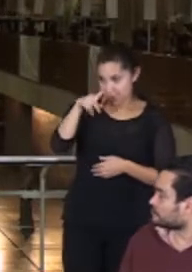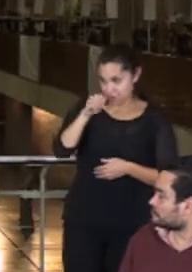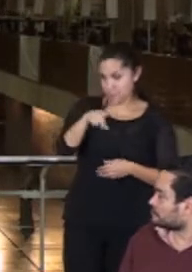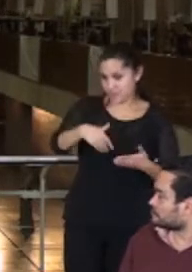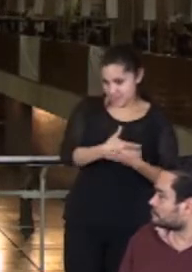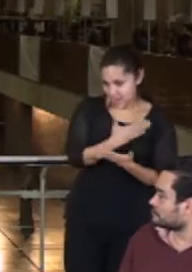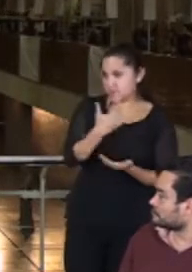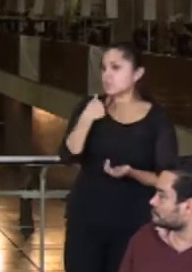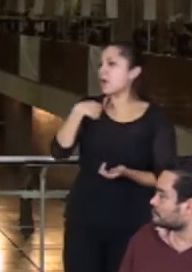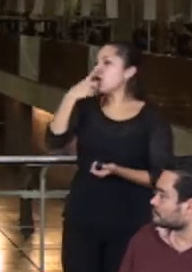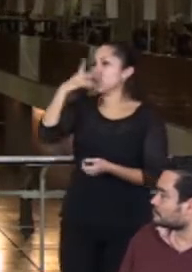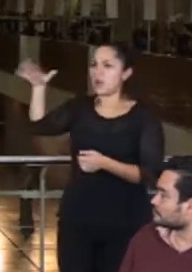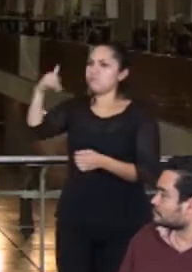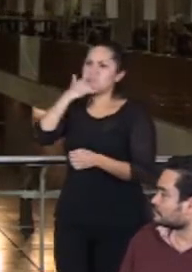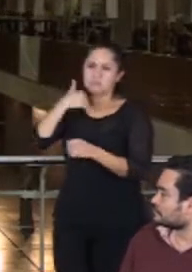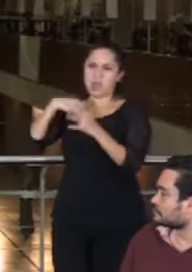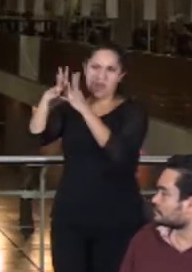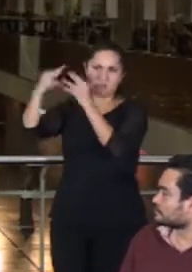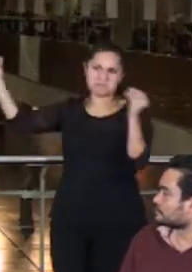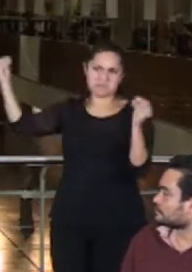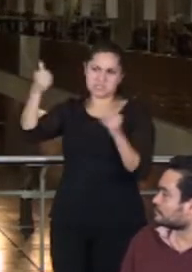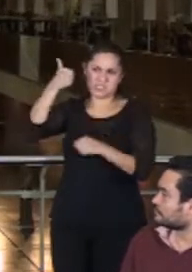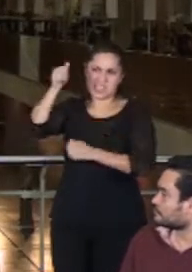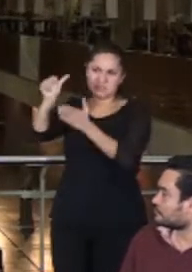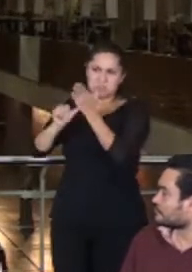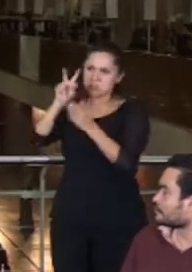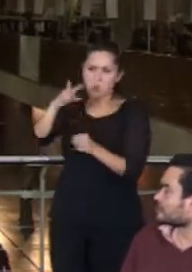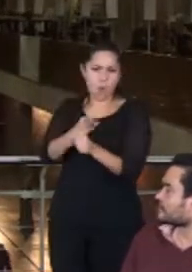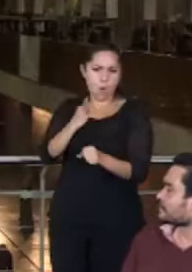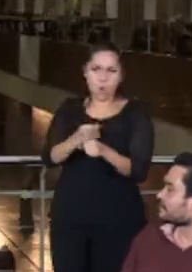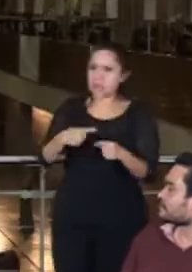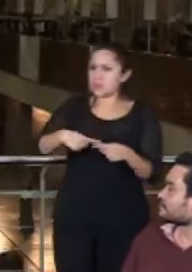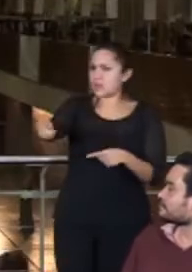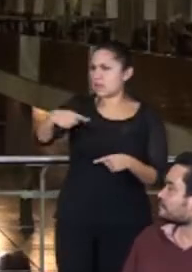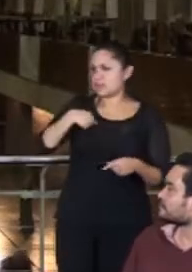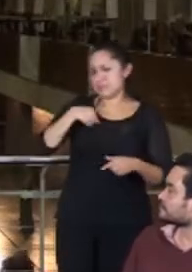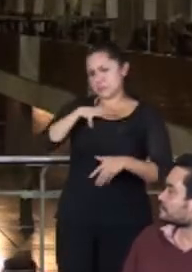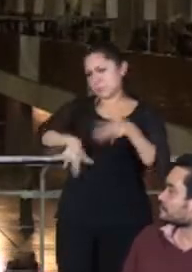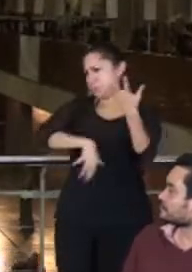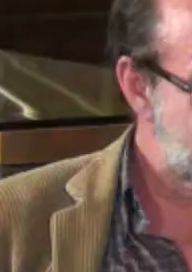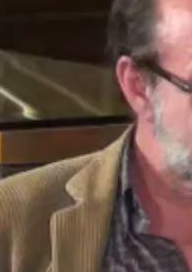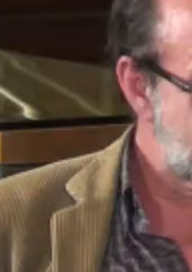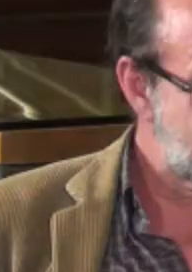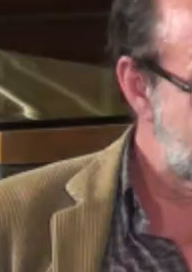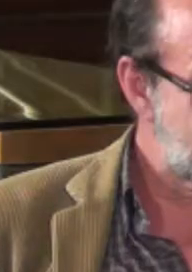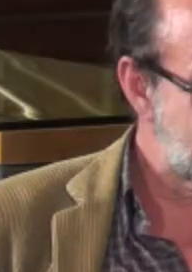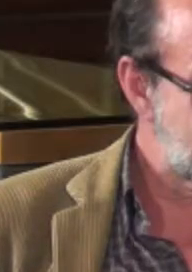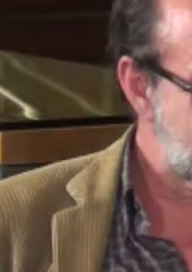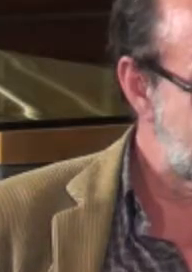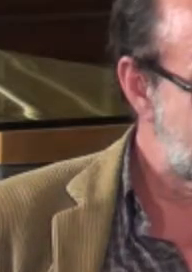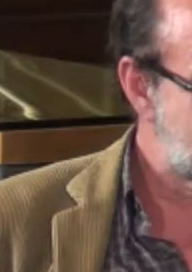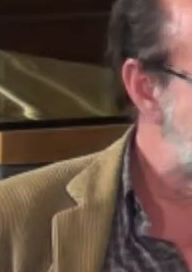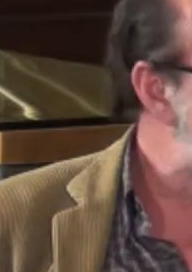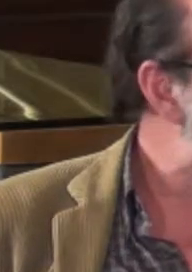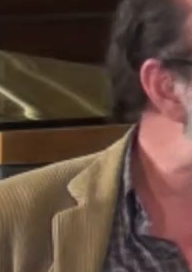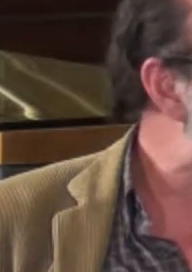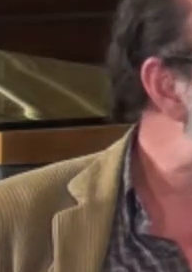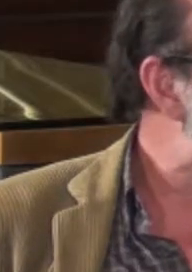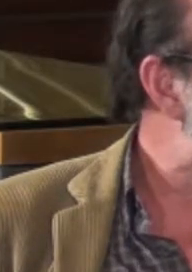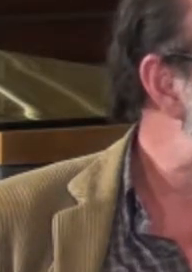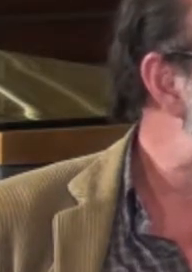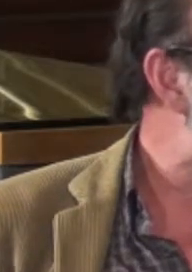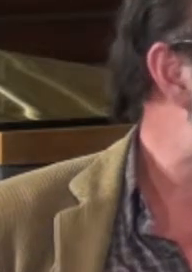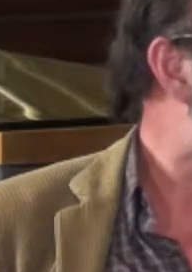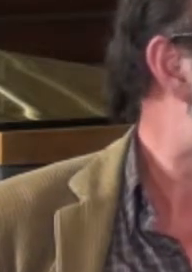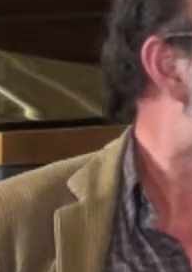sé enseguida empecé a pensar que voy a tener que trabajar mucho y que voy a tener que empezar a hacer libros o